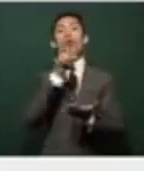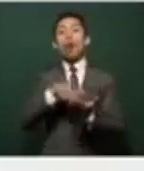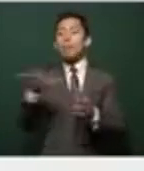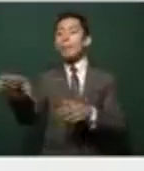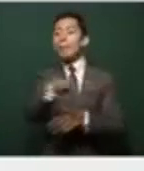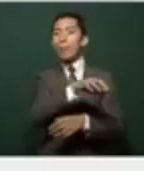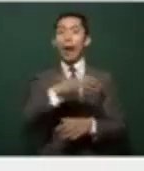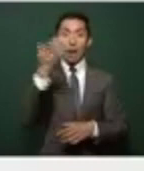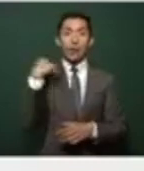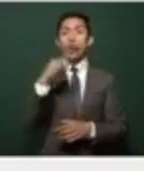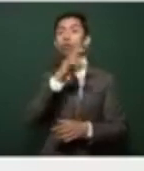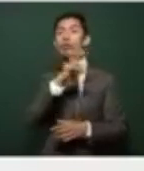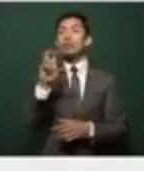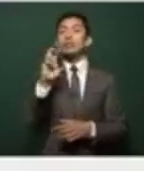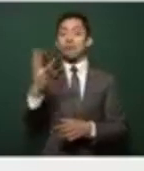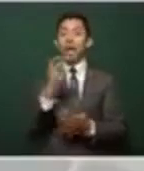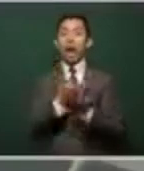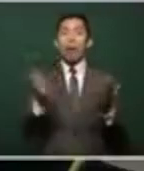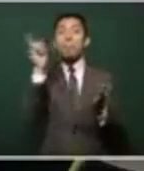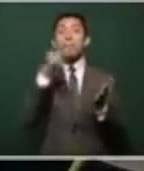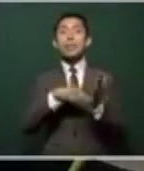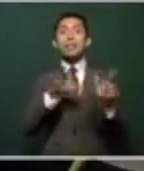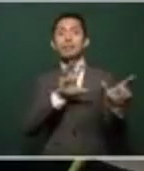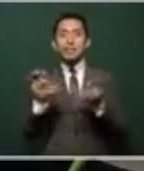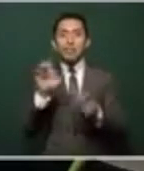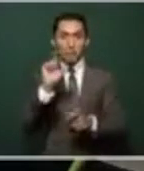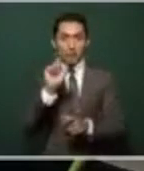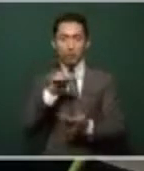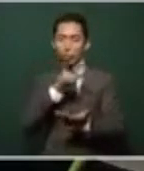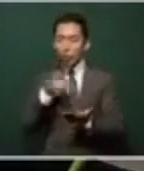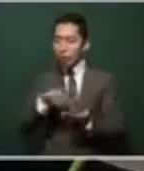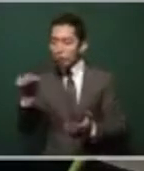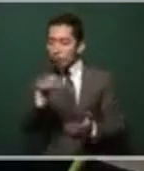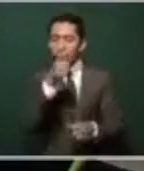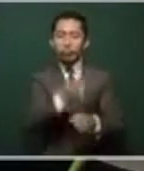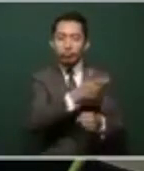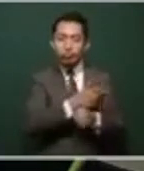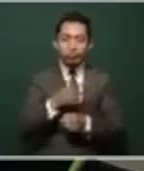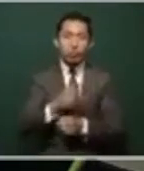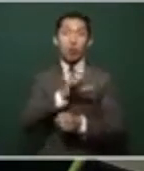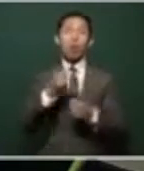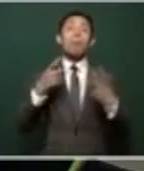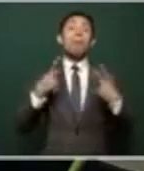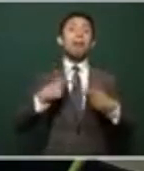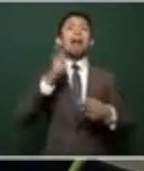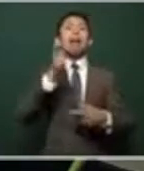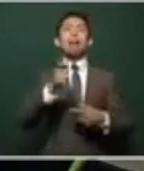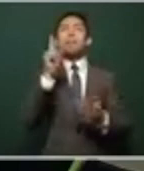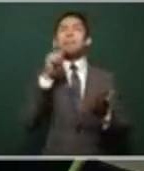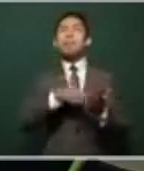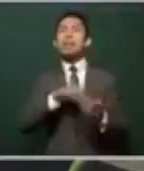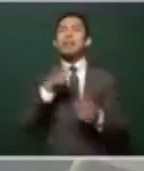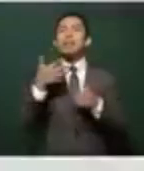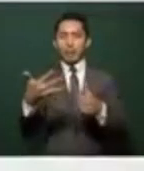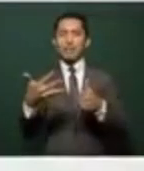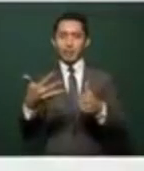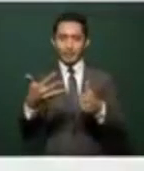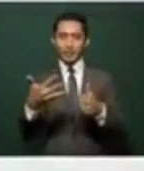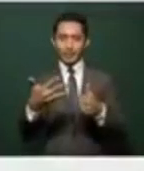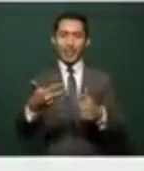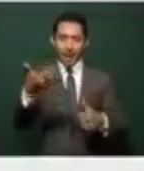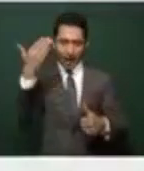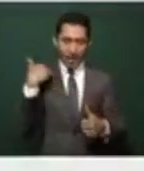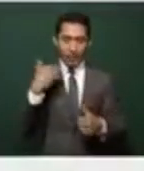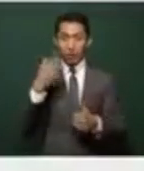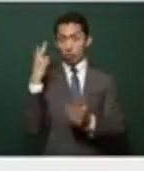eran 203, hoy son 1.725, y en objetos incautados eran 1.006, en el